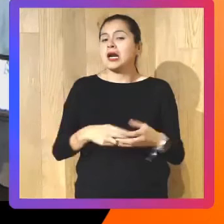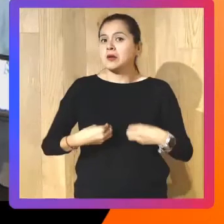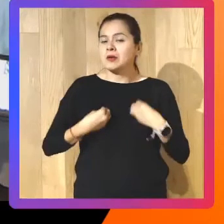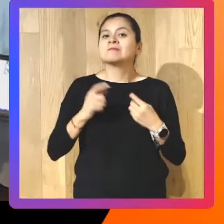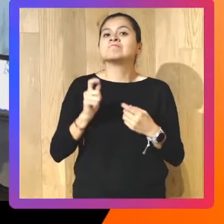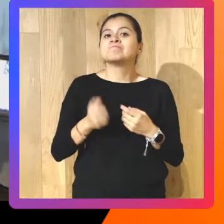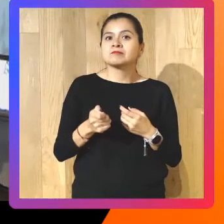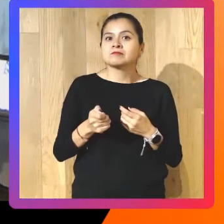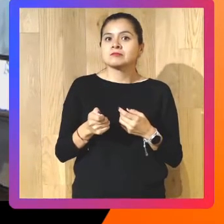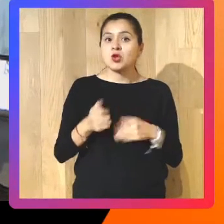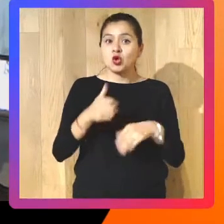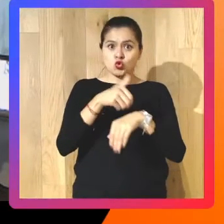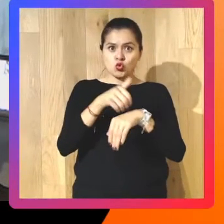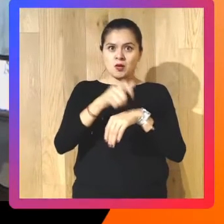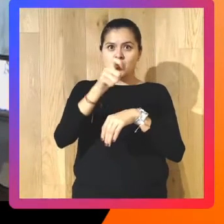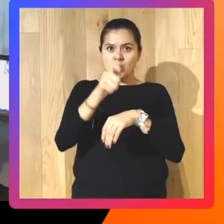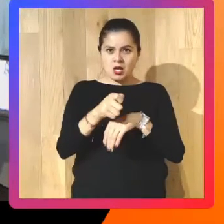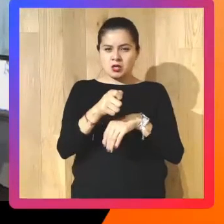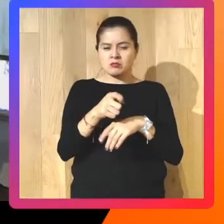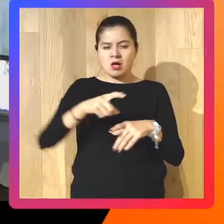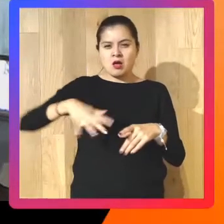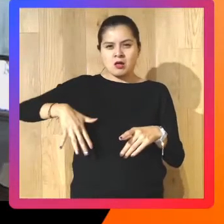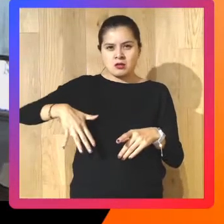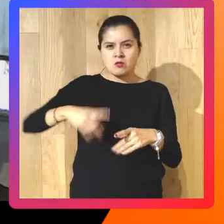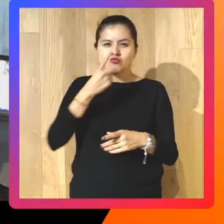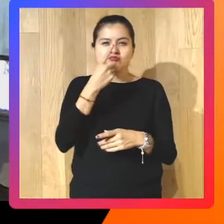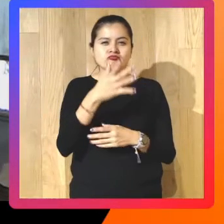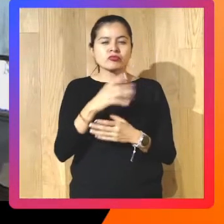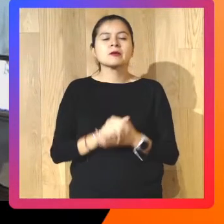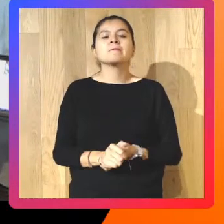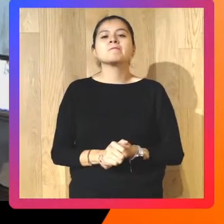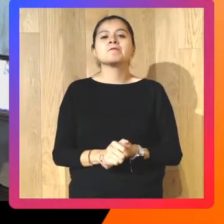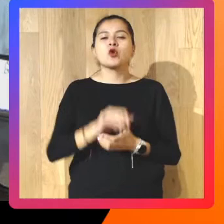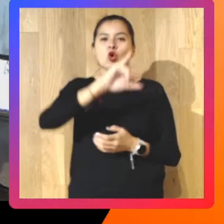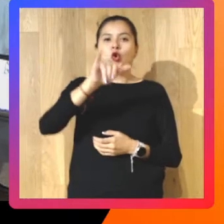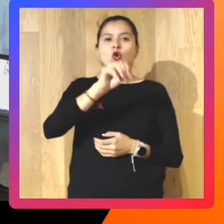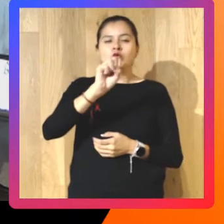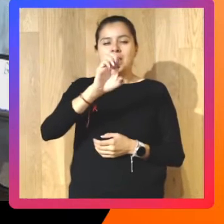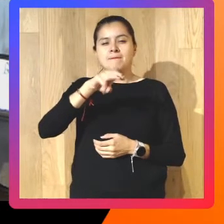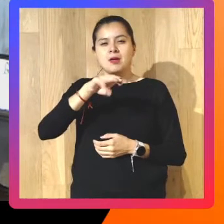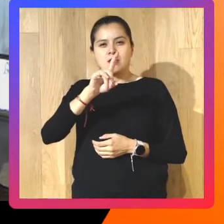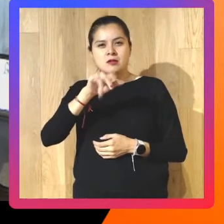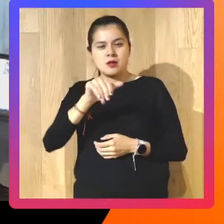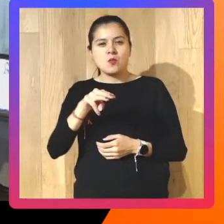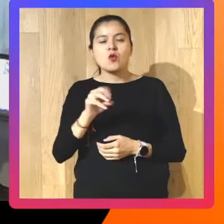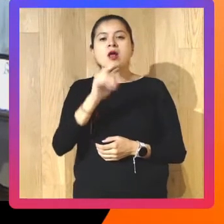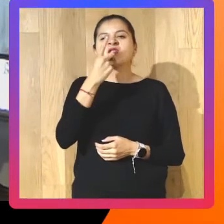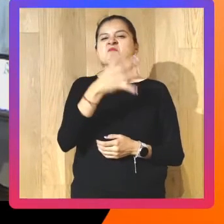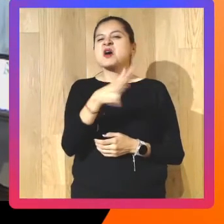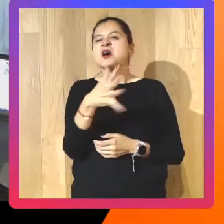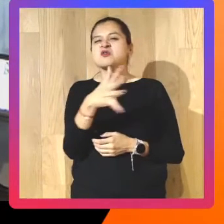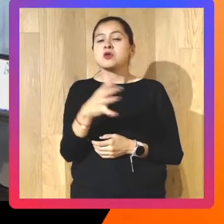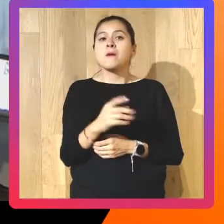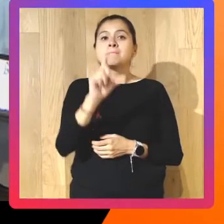Y sacamos el número que mencionó aquí nuestro presidente, José Medina Mora, que es